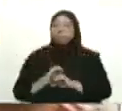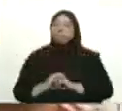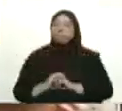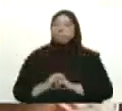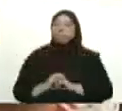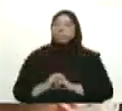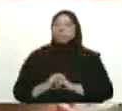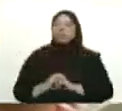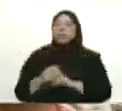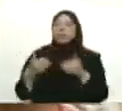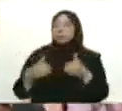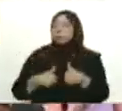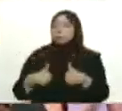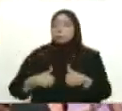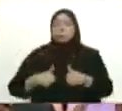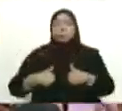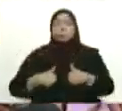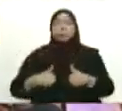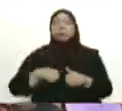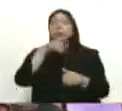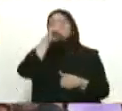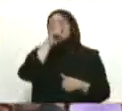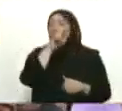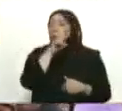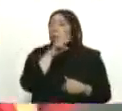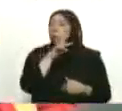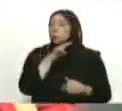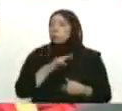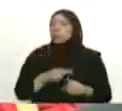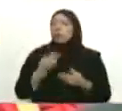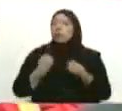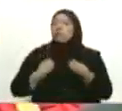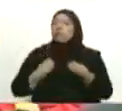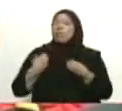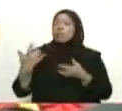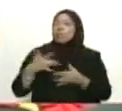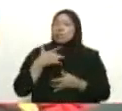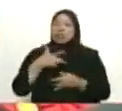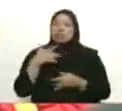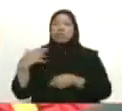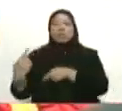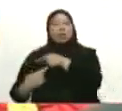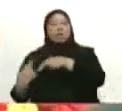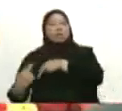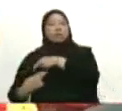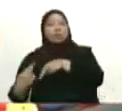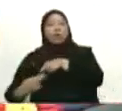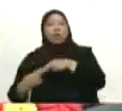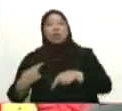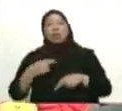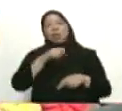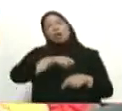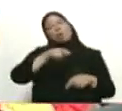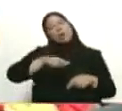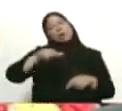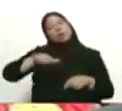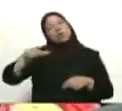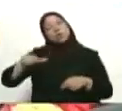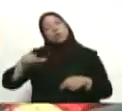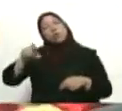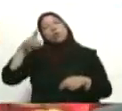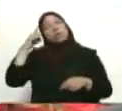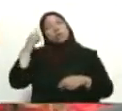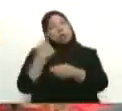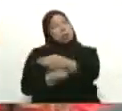que hacen tanto esfuerzo todos los días por mantener vivo a la revolución ustedes saben como atropellaron